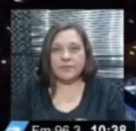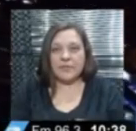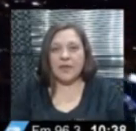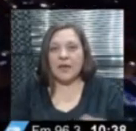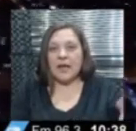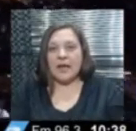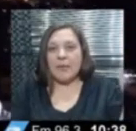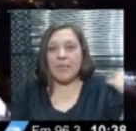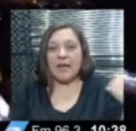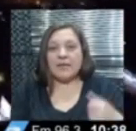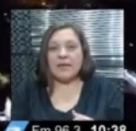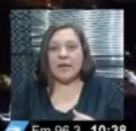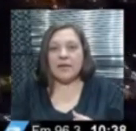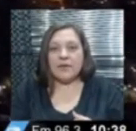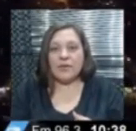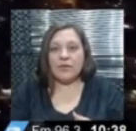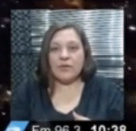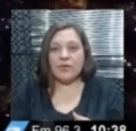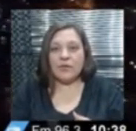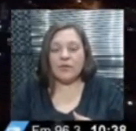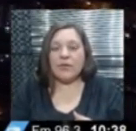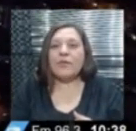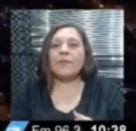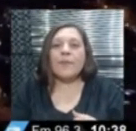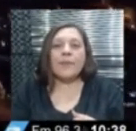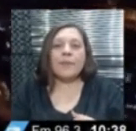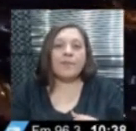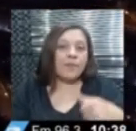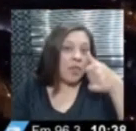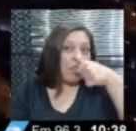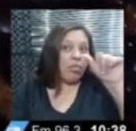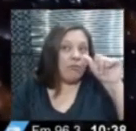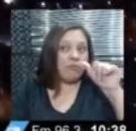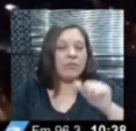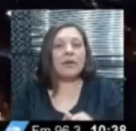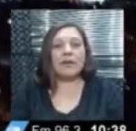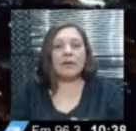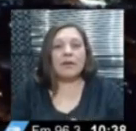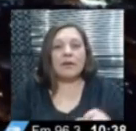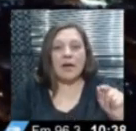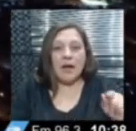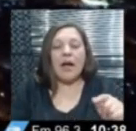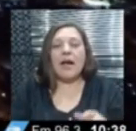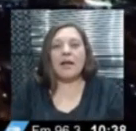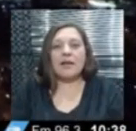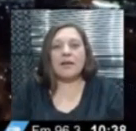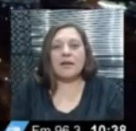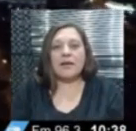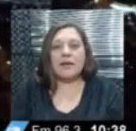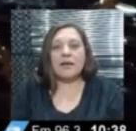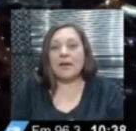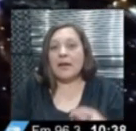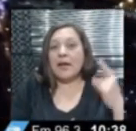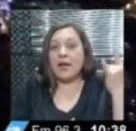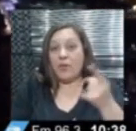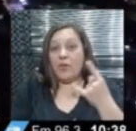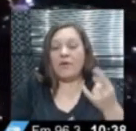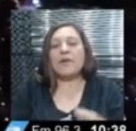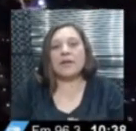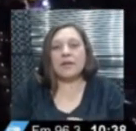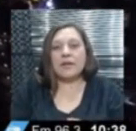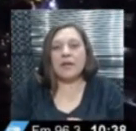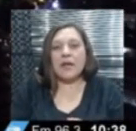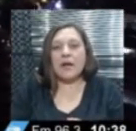domingo Sí sí fue el domingo de dentro del marco de la universidad malcon garve University que es nuestra universidad